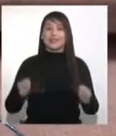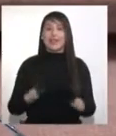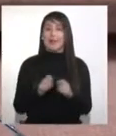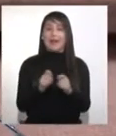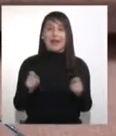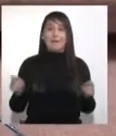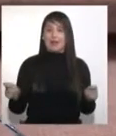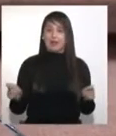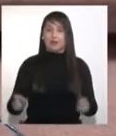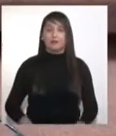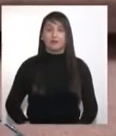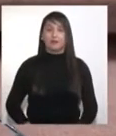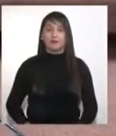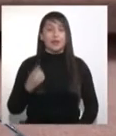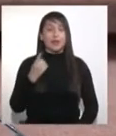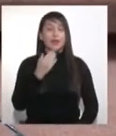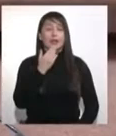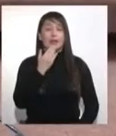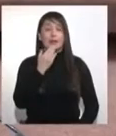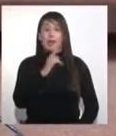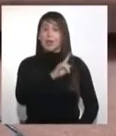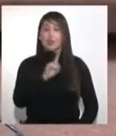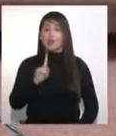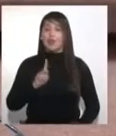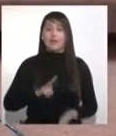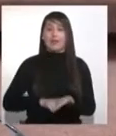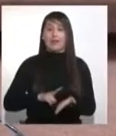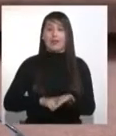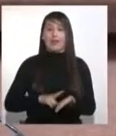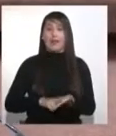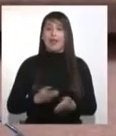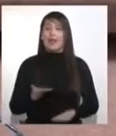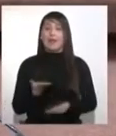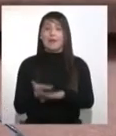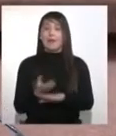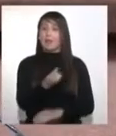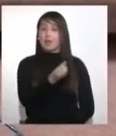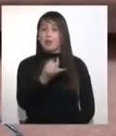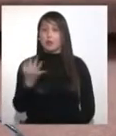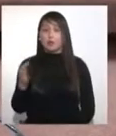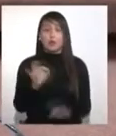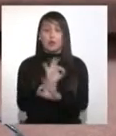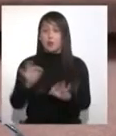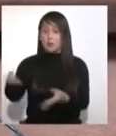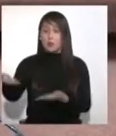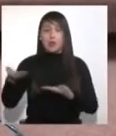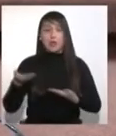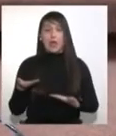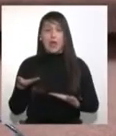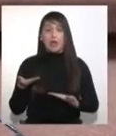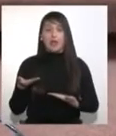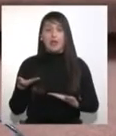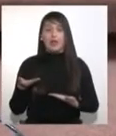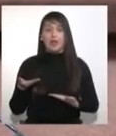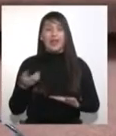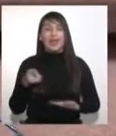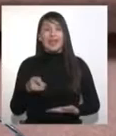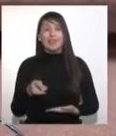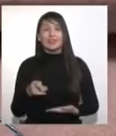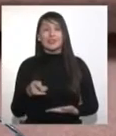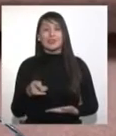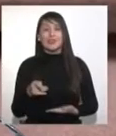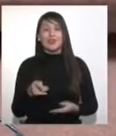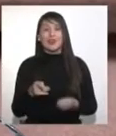es verdad, y me gustaría saber, y pedí los números y nunca llegaron, esto de que podamos anticipar